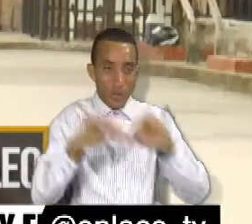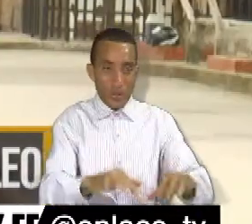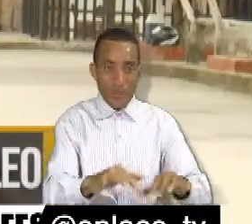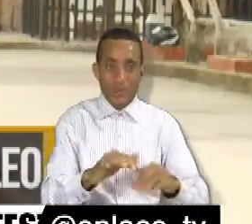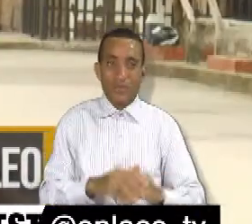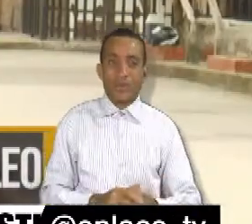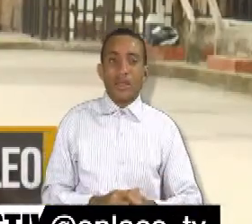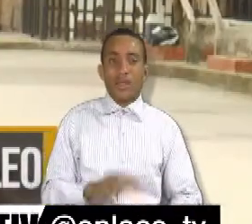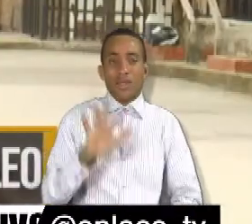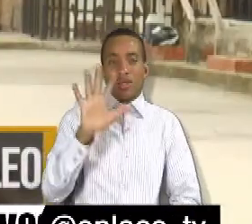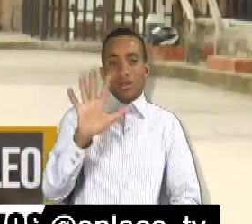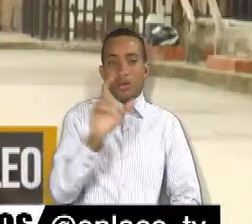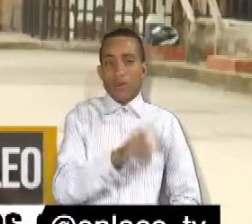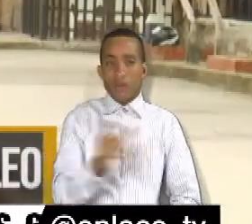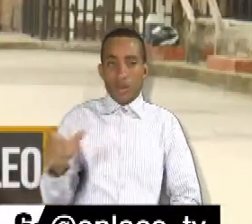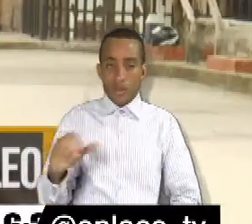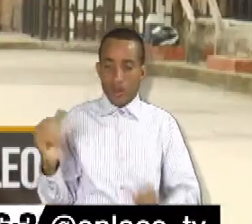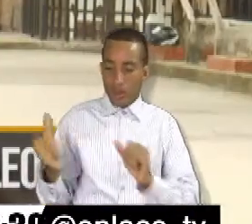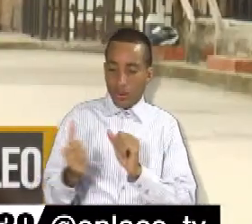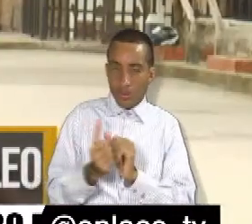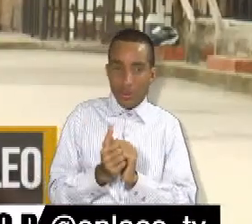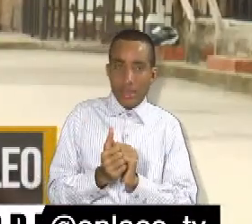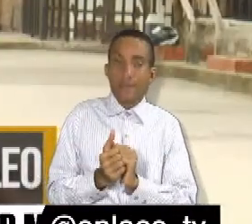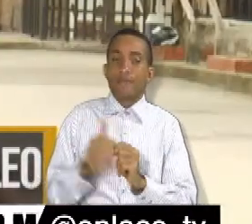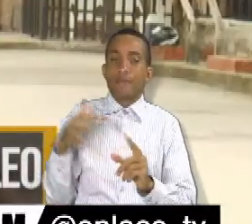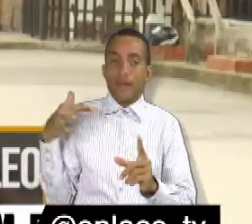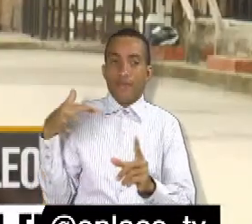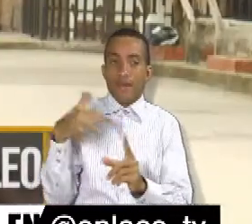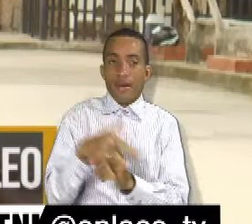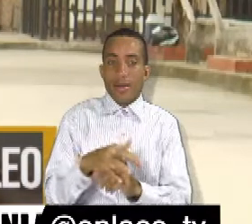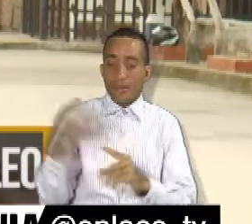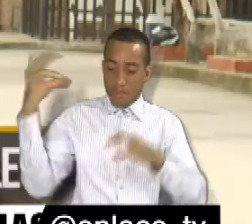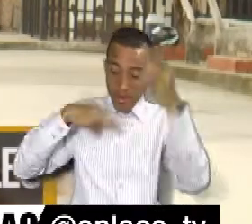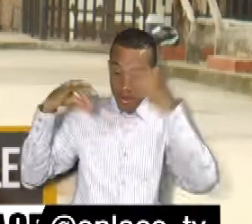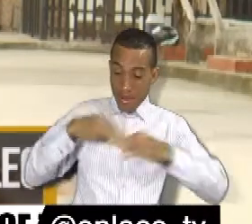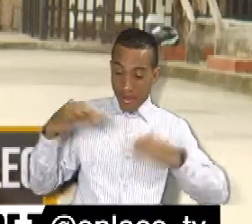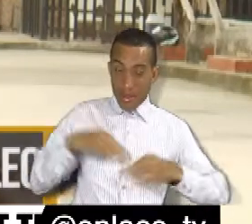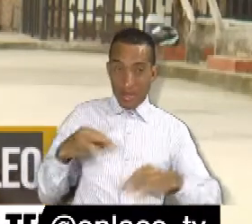cinco los compañeros afectados, picados de las abejas, que